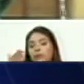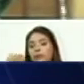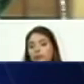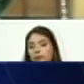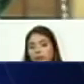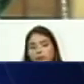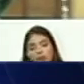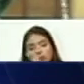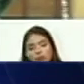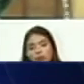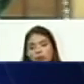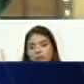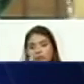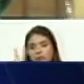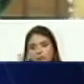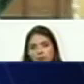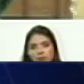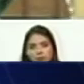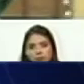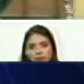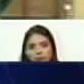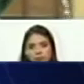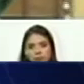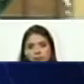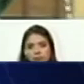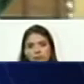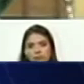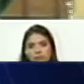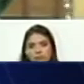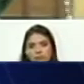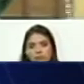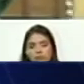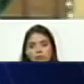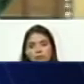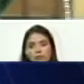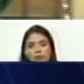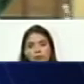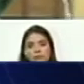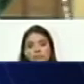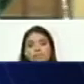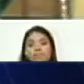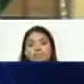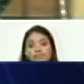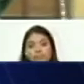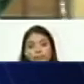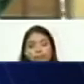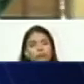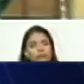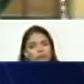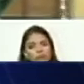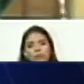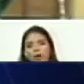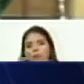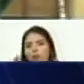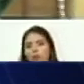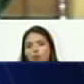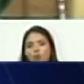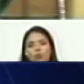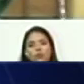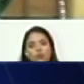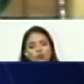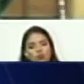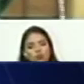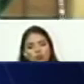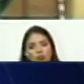el territorio nacional. Finalmente, reafirmamos ante el mundo nuestra